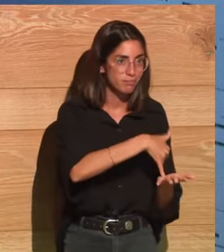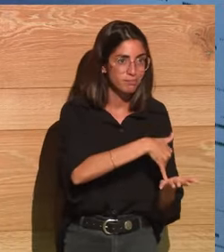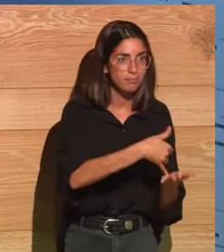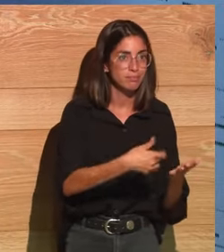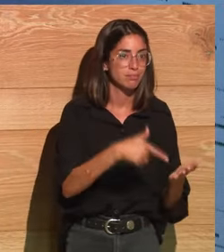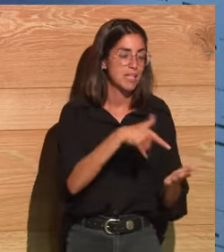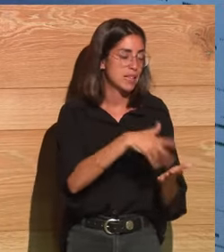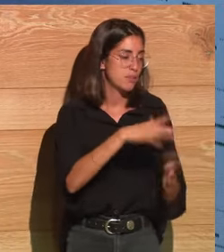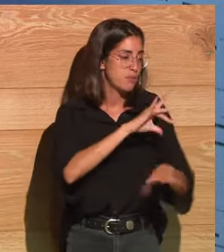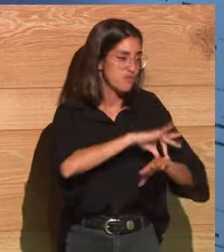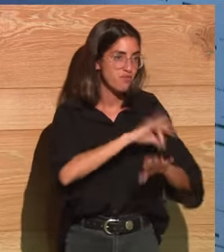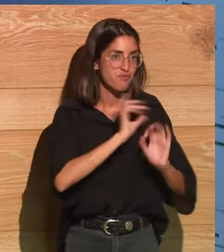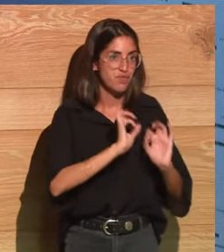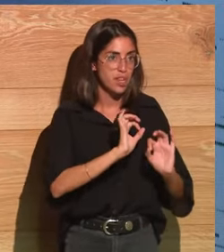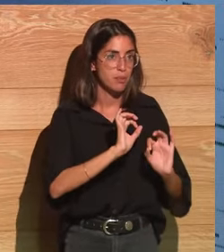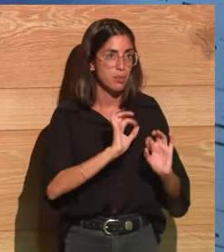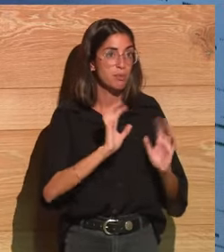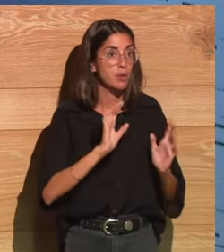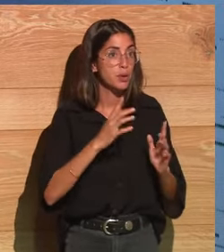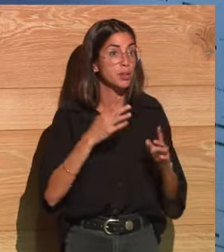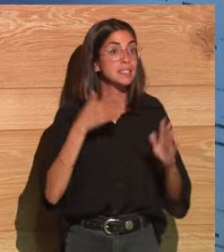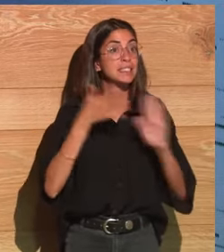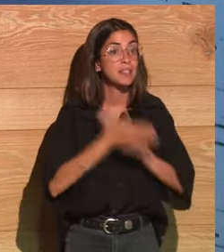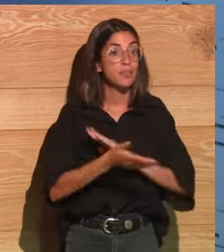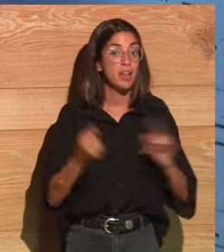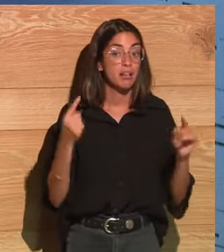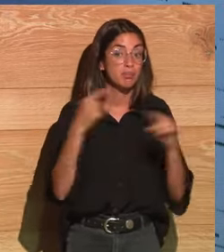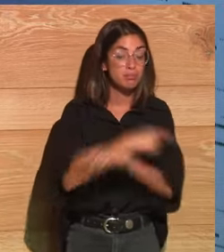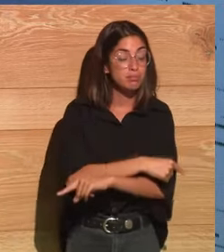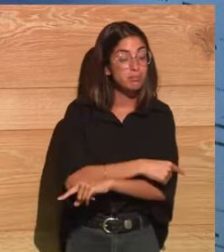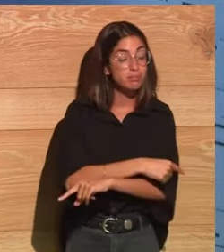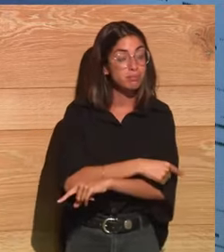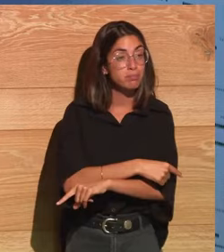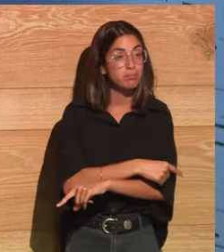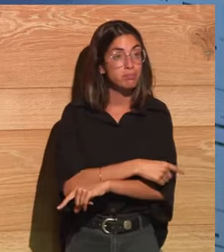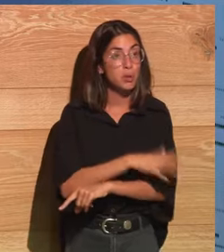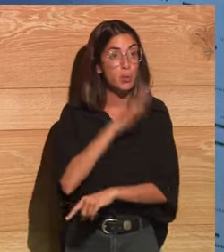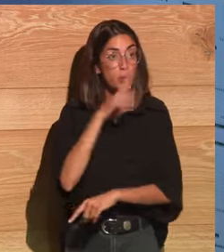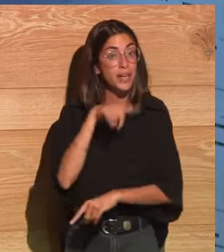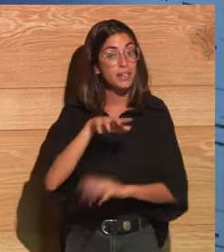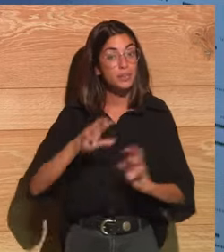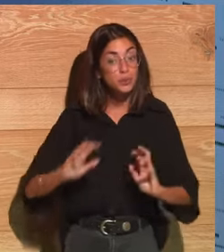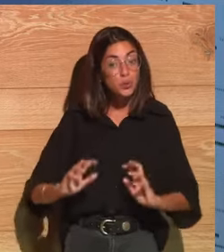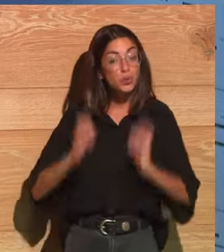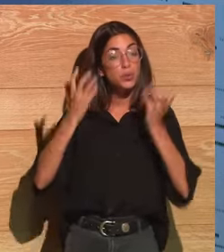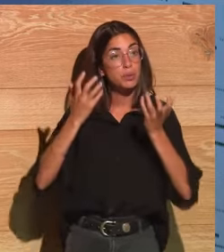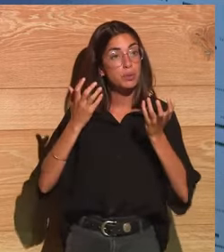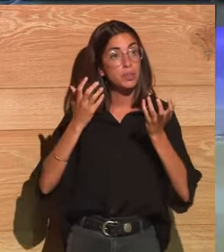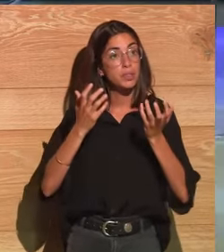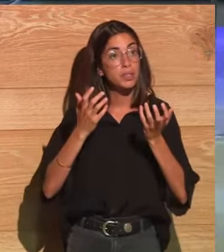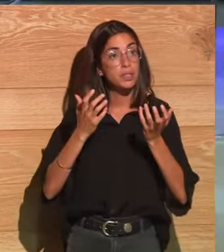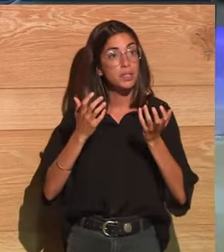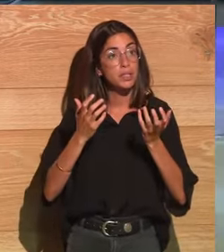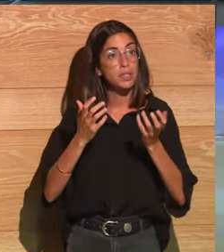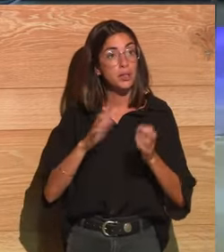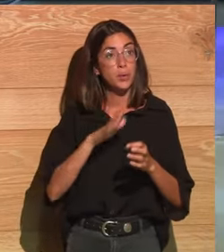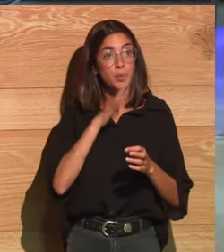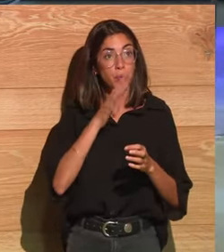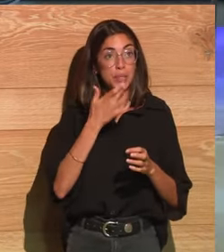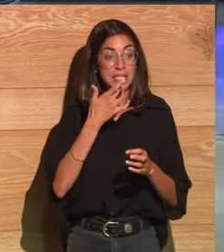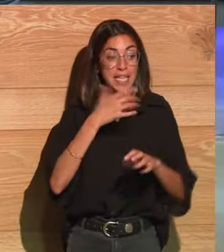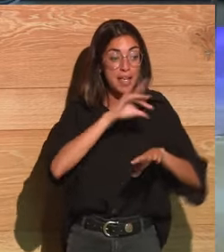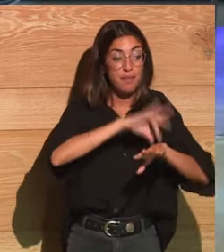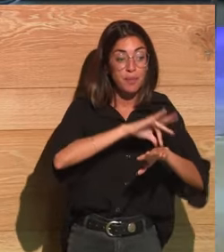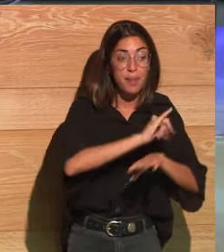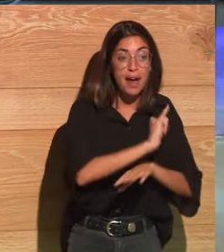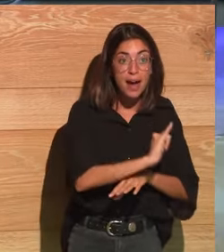estaba enfermo. Pero bueno, resulta que es todo lo contrario. Es todo lo contrario, porque ha sobrevivido. Cuando hay enfermedad, en realidad lo que estamos viendo